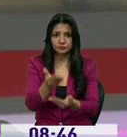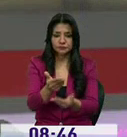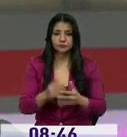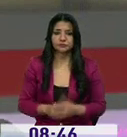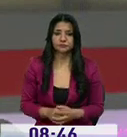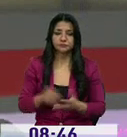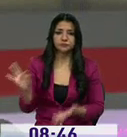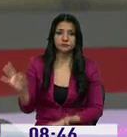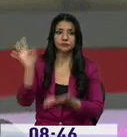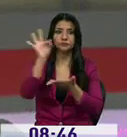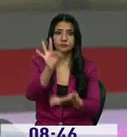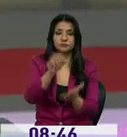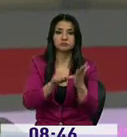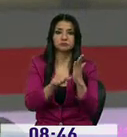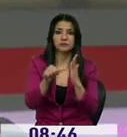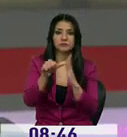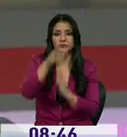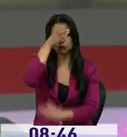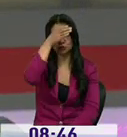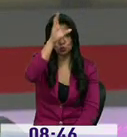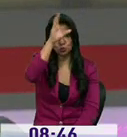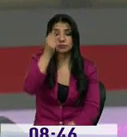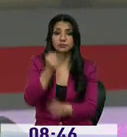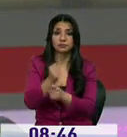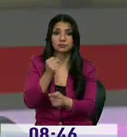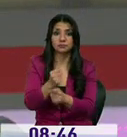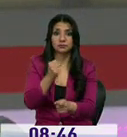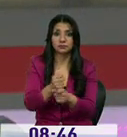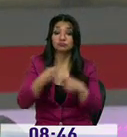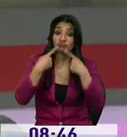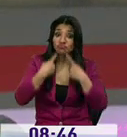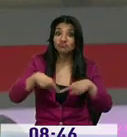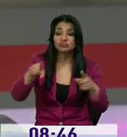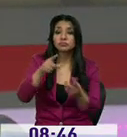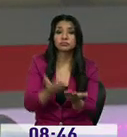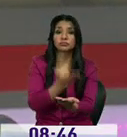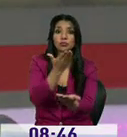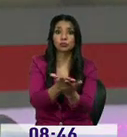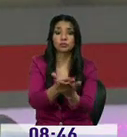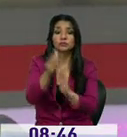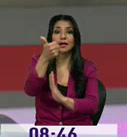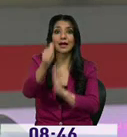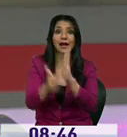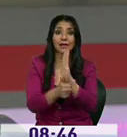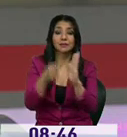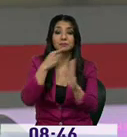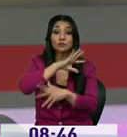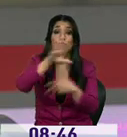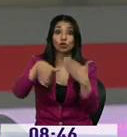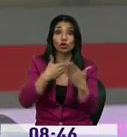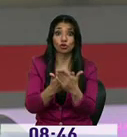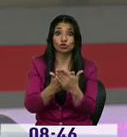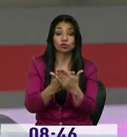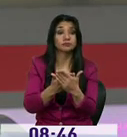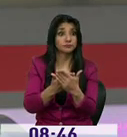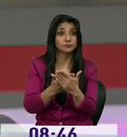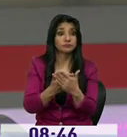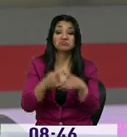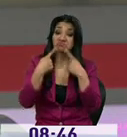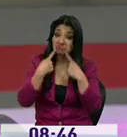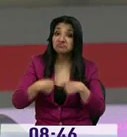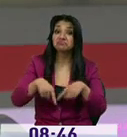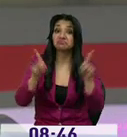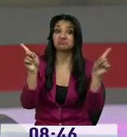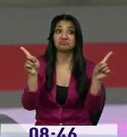que los representantes del Ministerio de Cultura y Trabajo hicieron el lanzamiento del proyecto Arte para Todos, en el que se abrió una